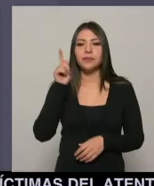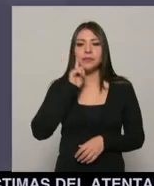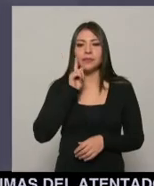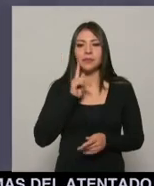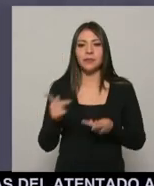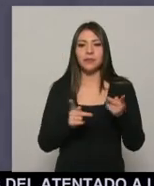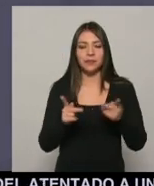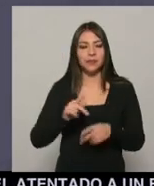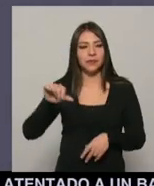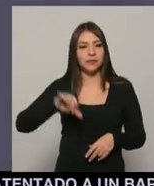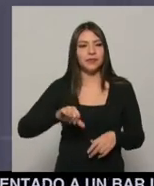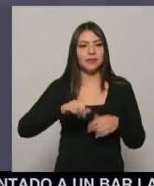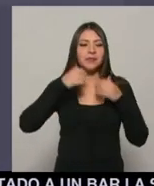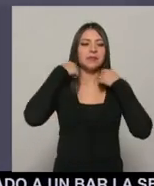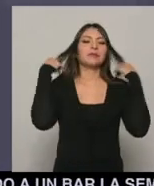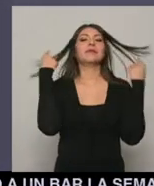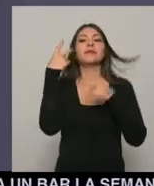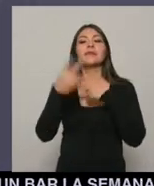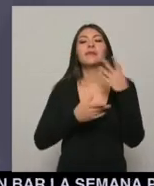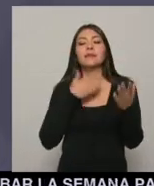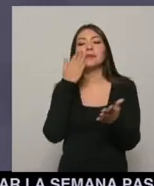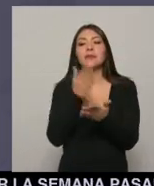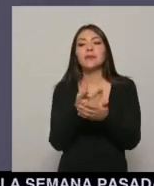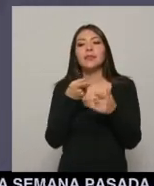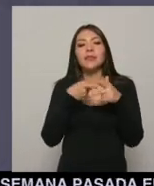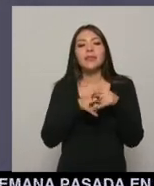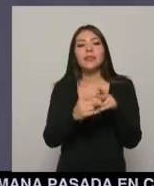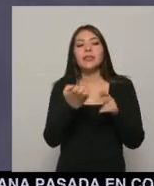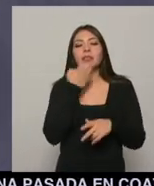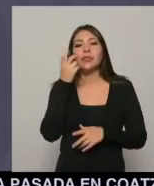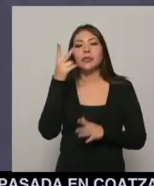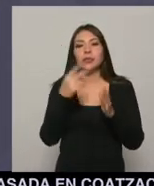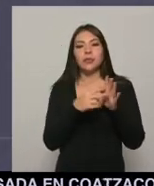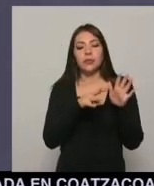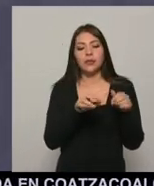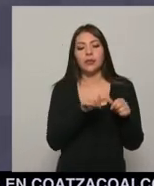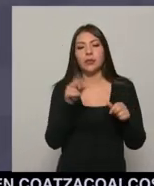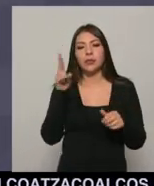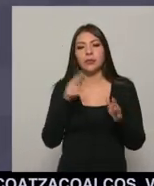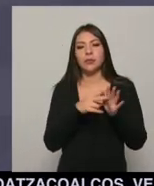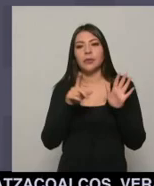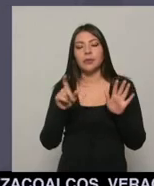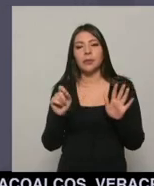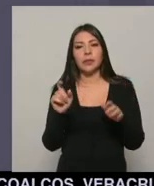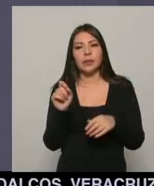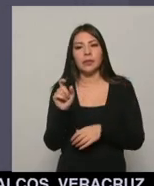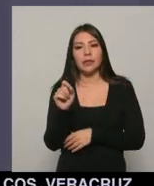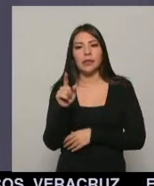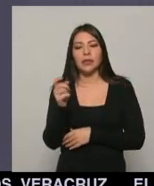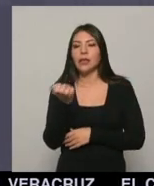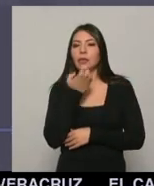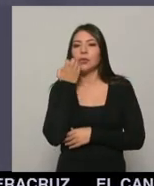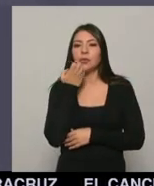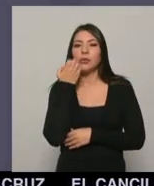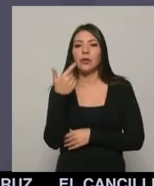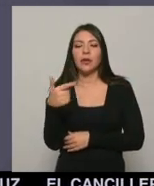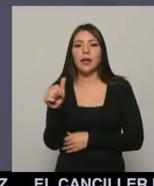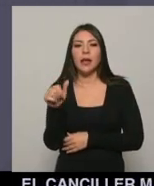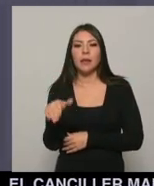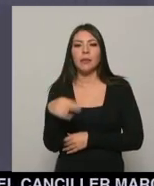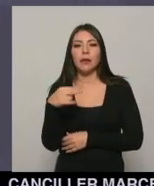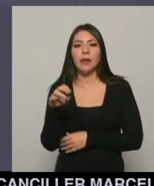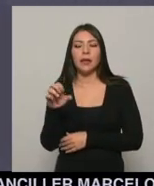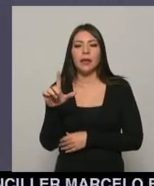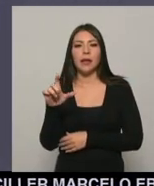hoy asistir al ciclo escolar, al inicio del ciclo escolar de 2019-2020, en el plantel de la Gustavo Madero